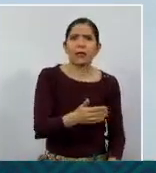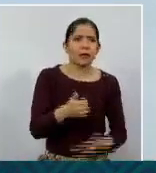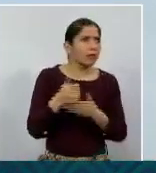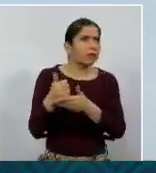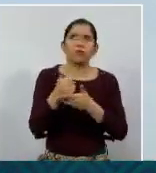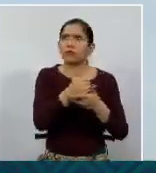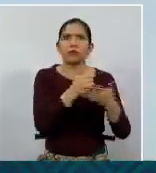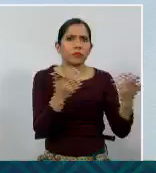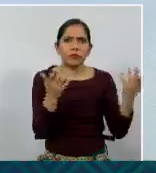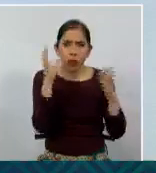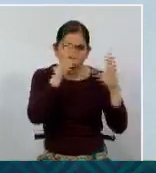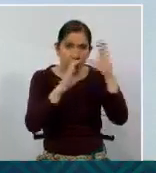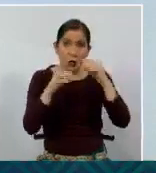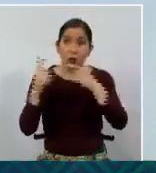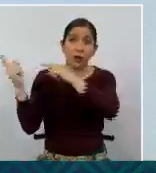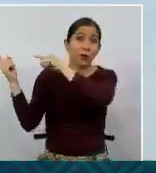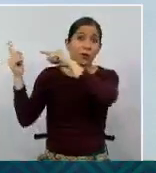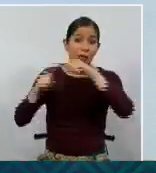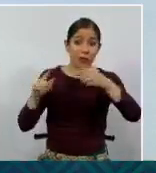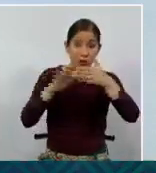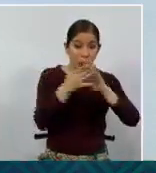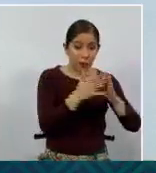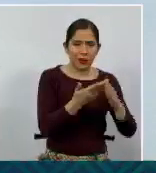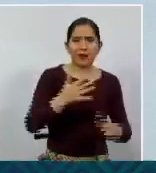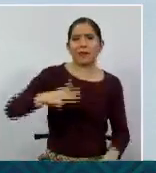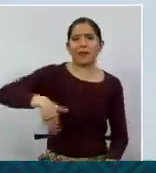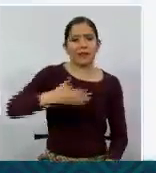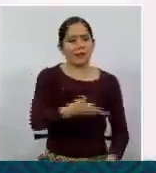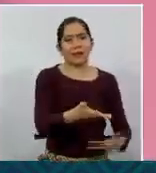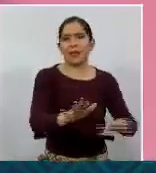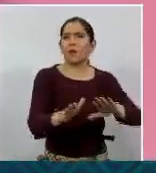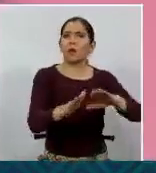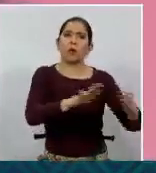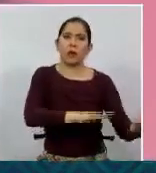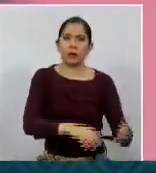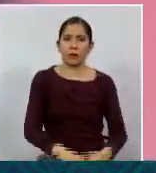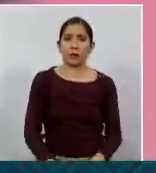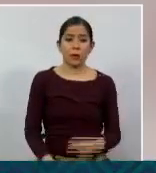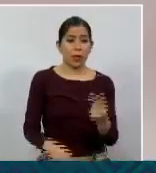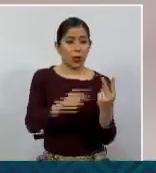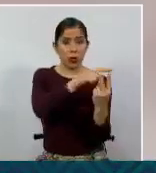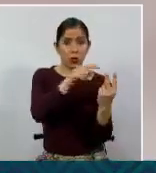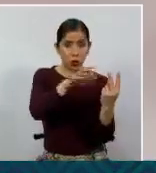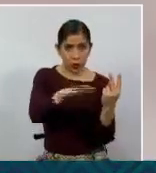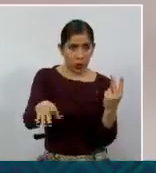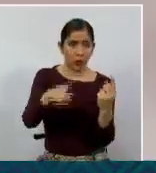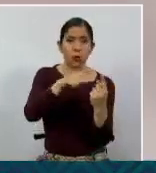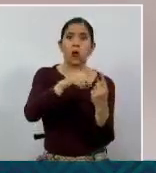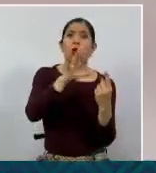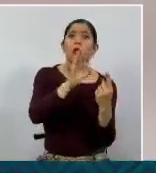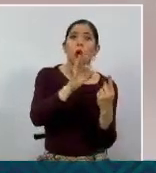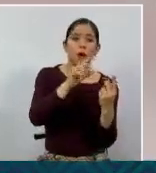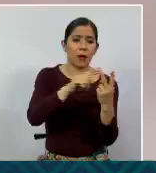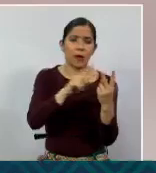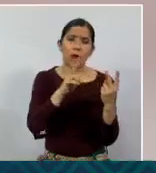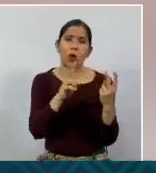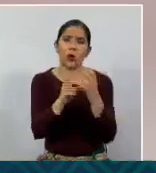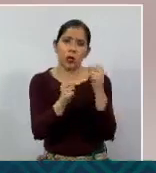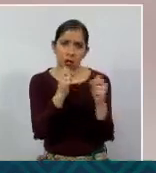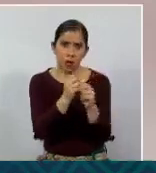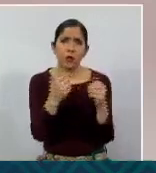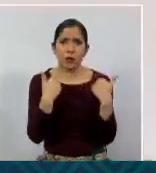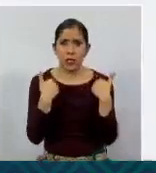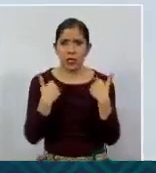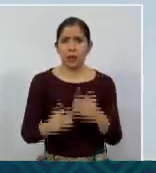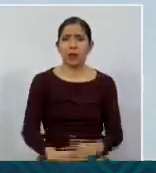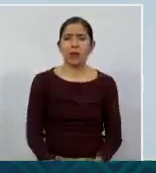de aquellos, pero ya la ayuda llega tarde y ellos llegan a fallecer. Las 2 víctimas que fallecieron tenían 9 y 2 años. Bueno, ya